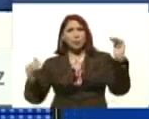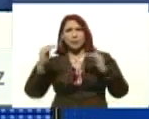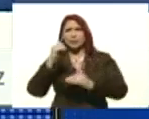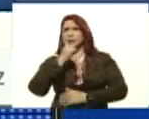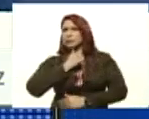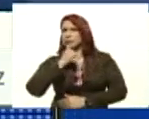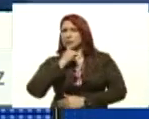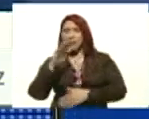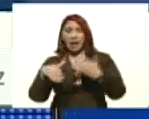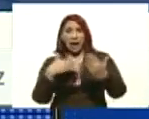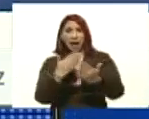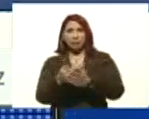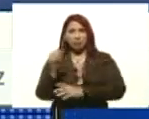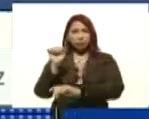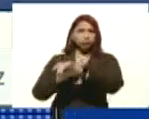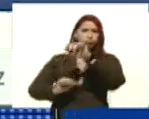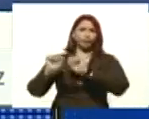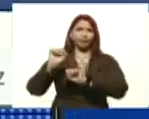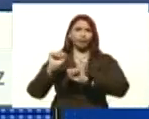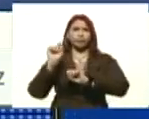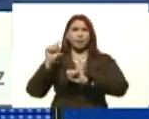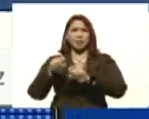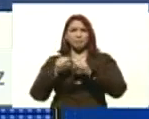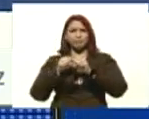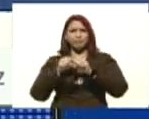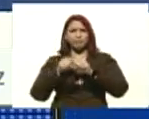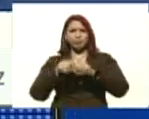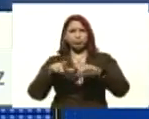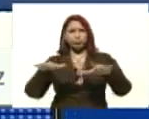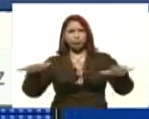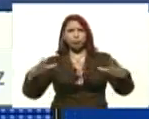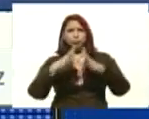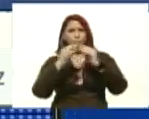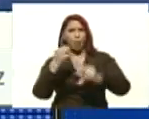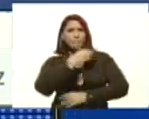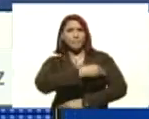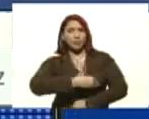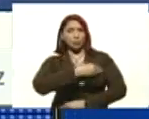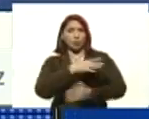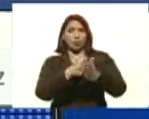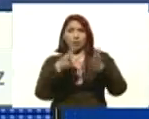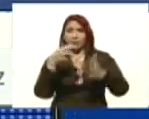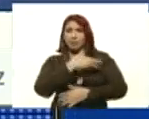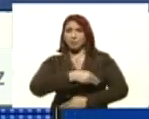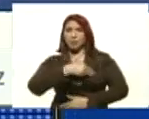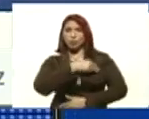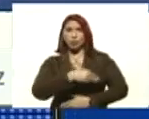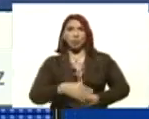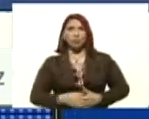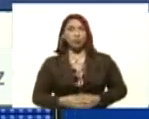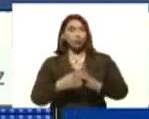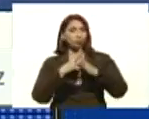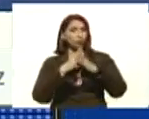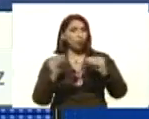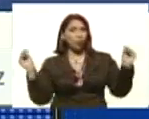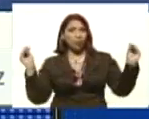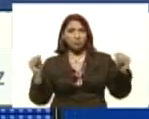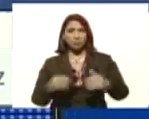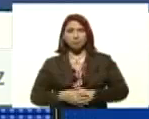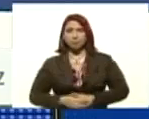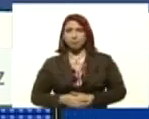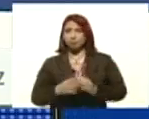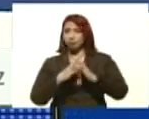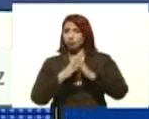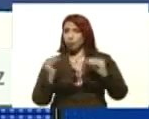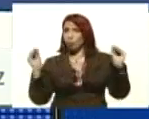la contraofensiva y la expansión de todas las misiones y grandes misiones. Todas,